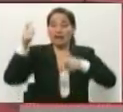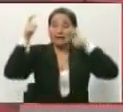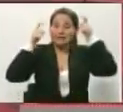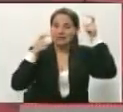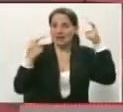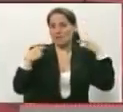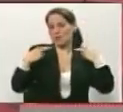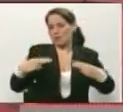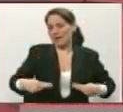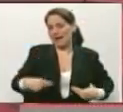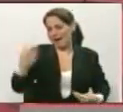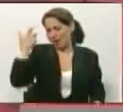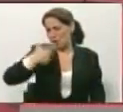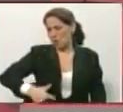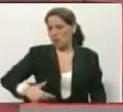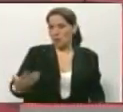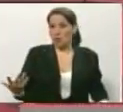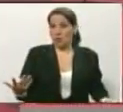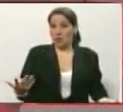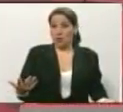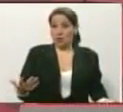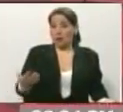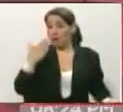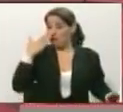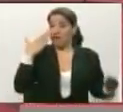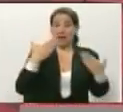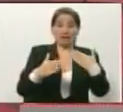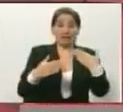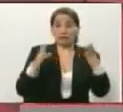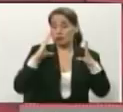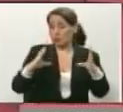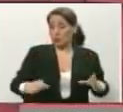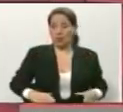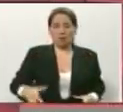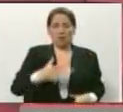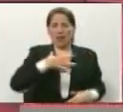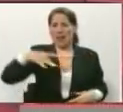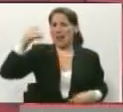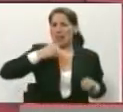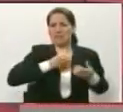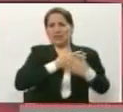humano que puso su cara, su cuerpo y su alma por esta patria.